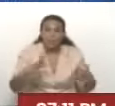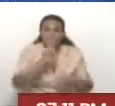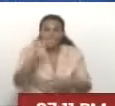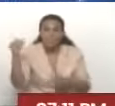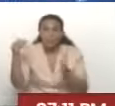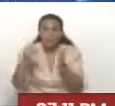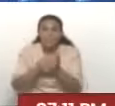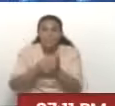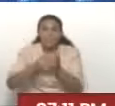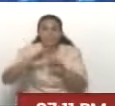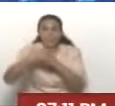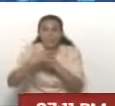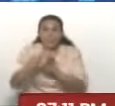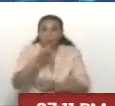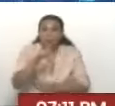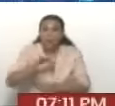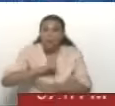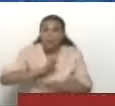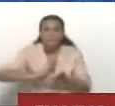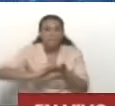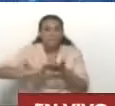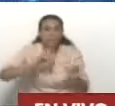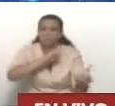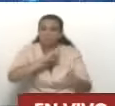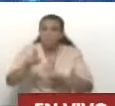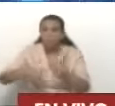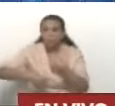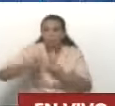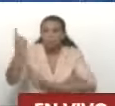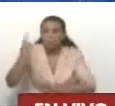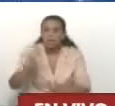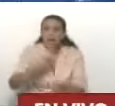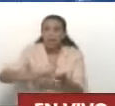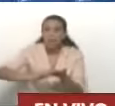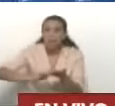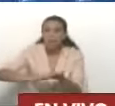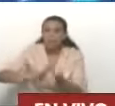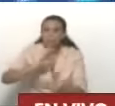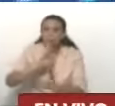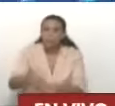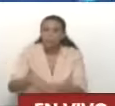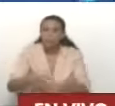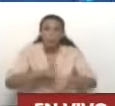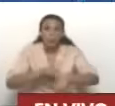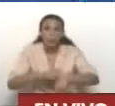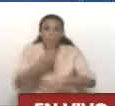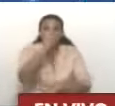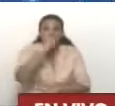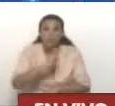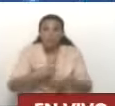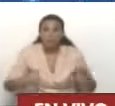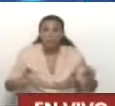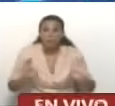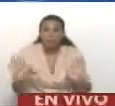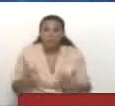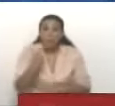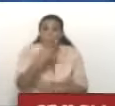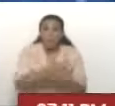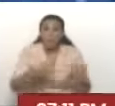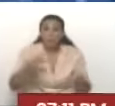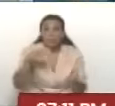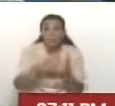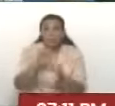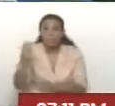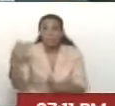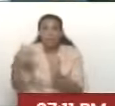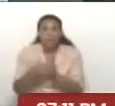2.500.000 casos reportados, atendidos y resueltos a lo largo y ancho del país en apenas un año y medio.